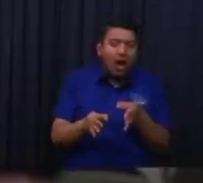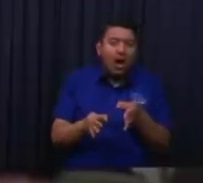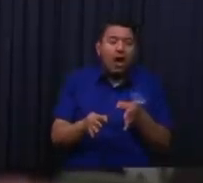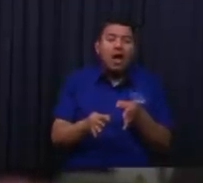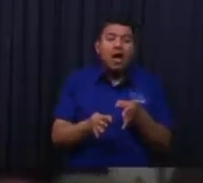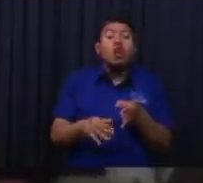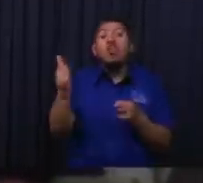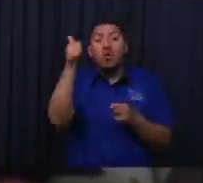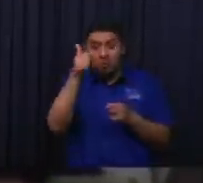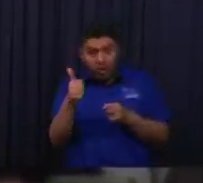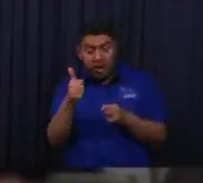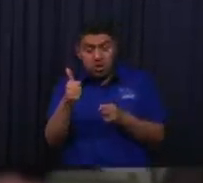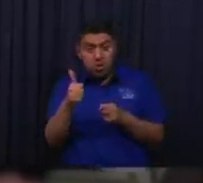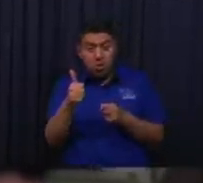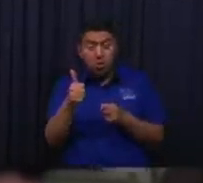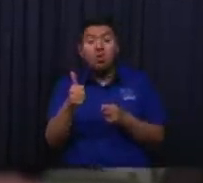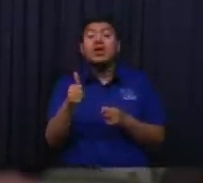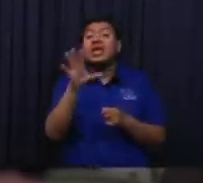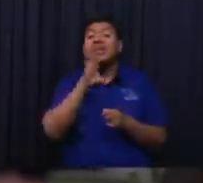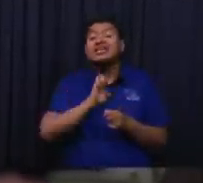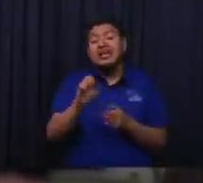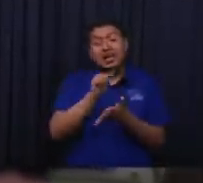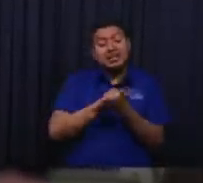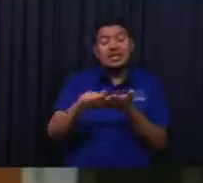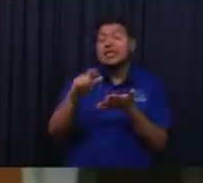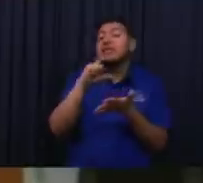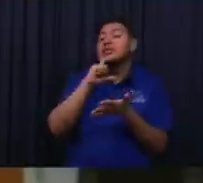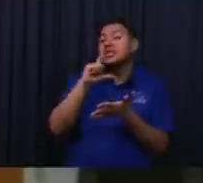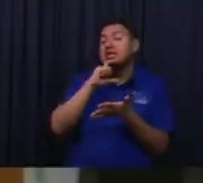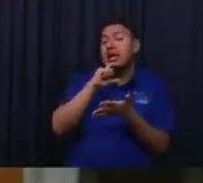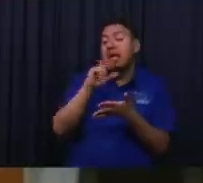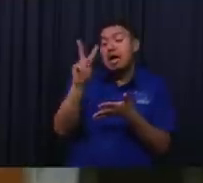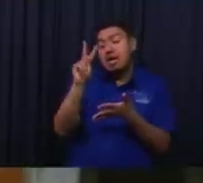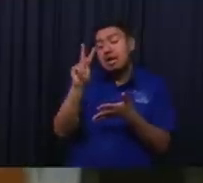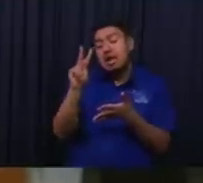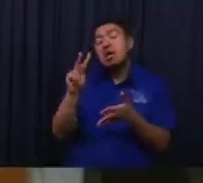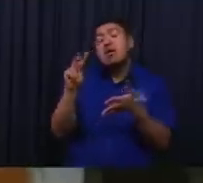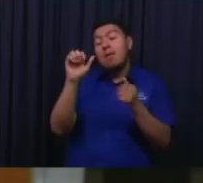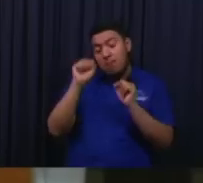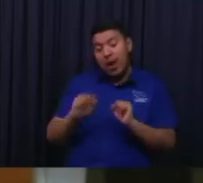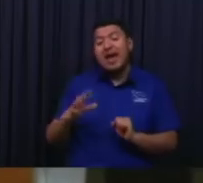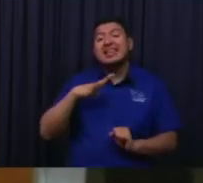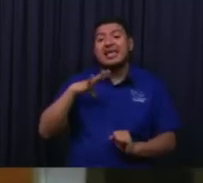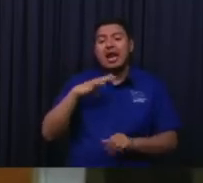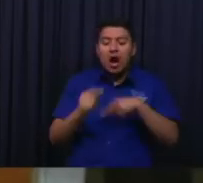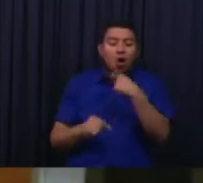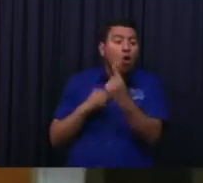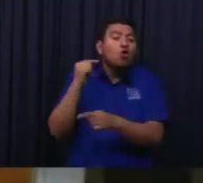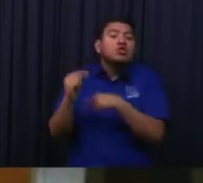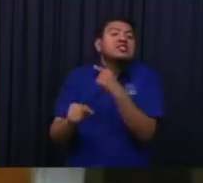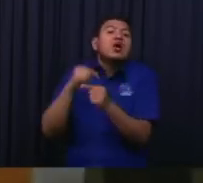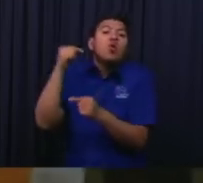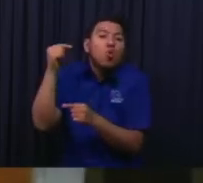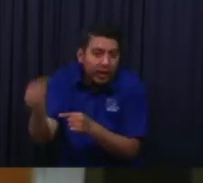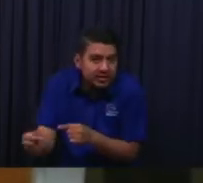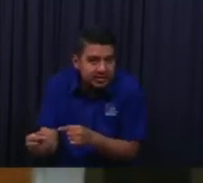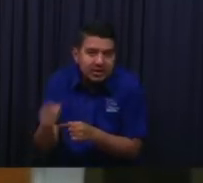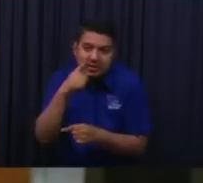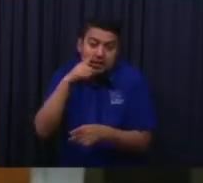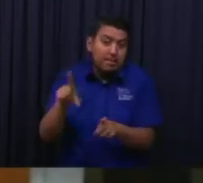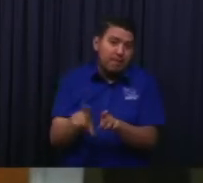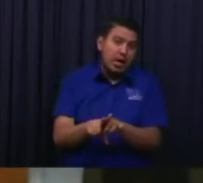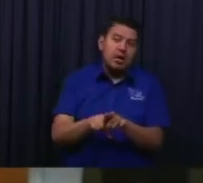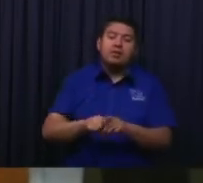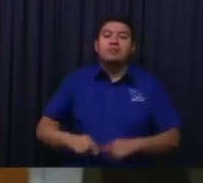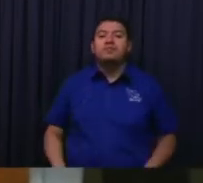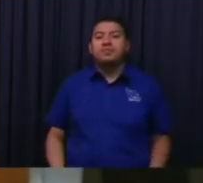al ministerio, a la red ministerial, que nosotros teníamos que explicar cada una de las cosas que hacíamos